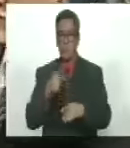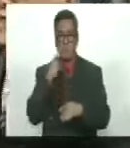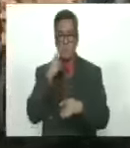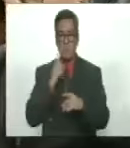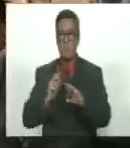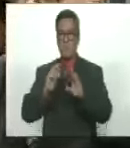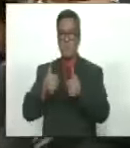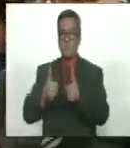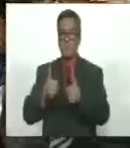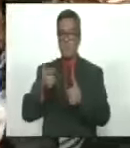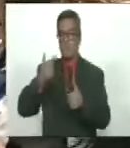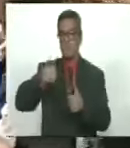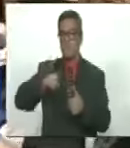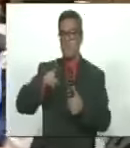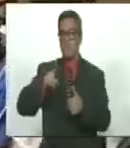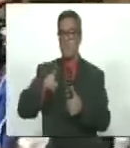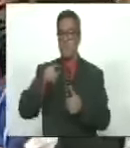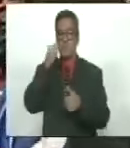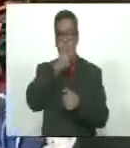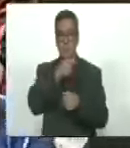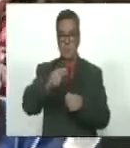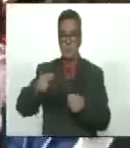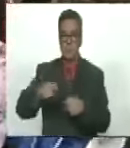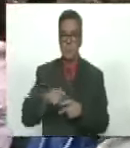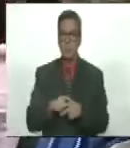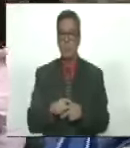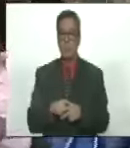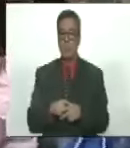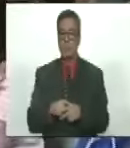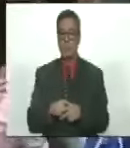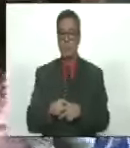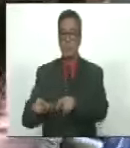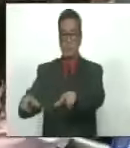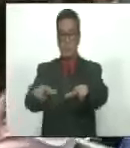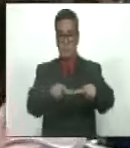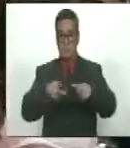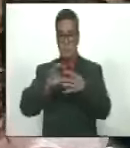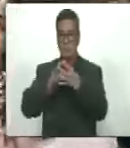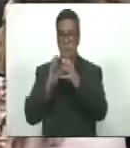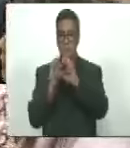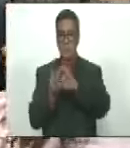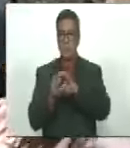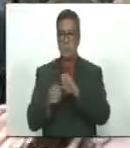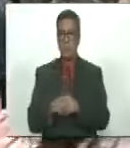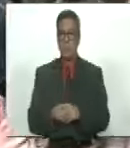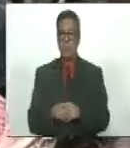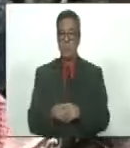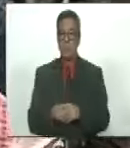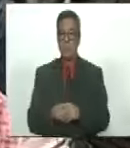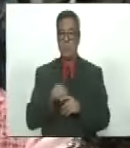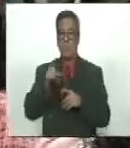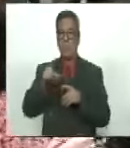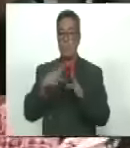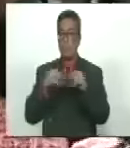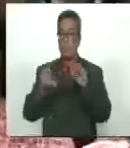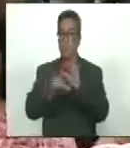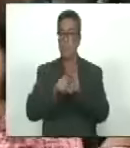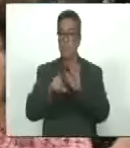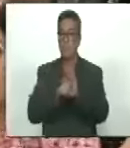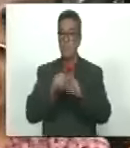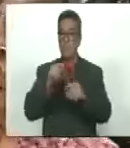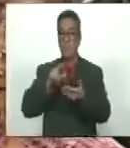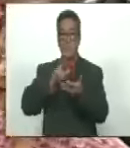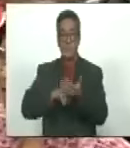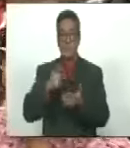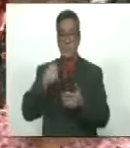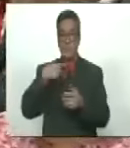los principios de existencia, que es su población, el espacio geográfico y sus leyes que le dan legitimidad,